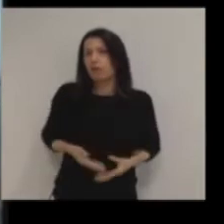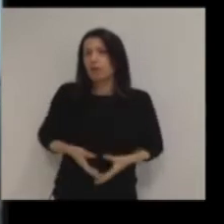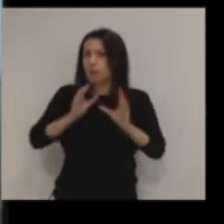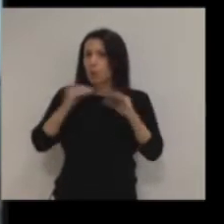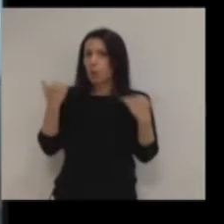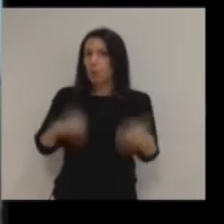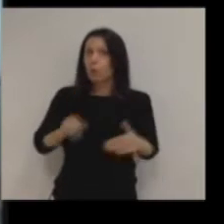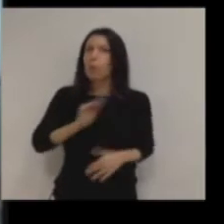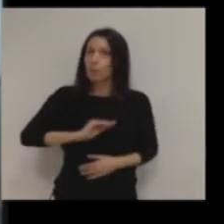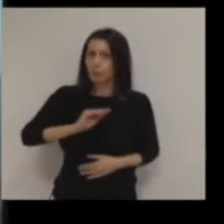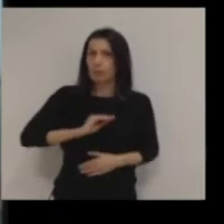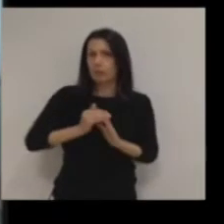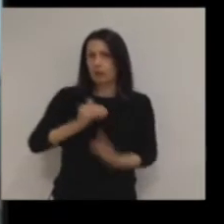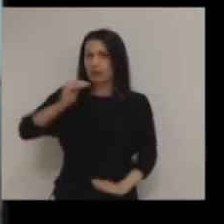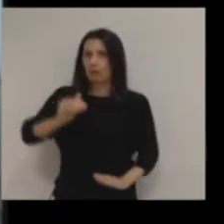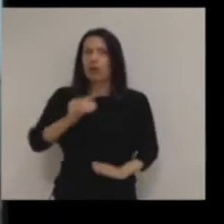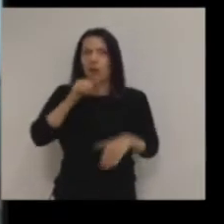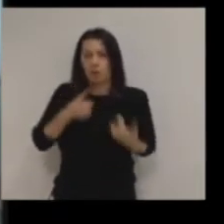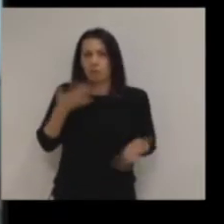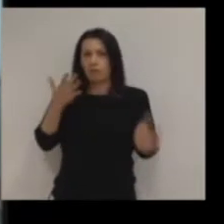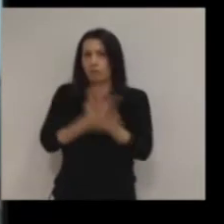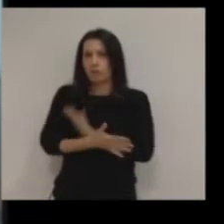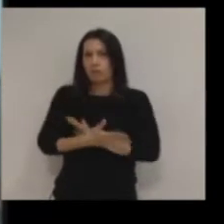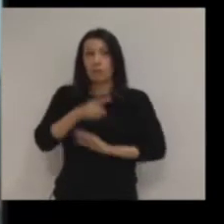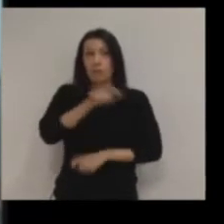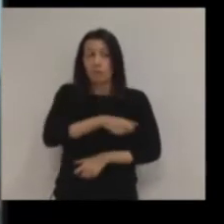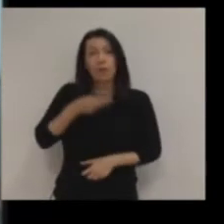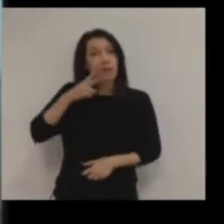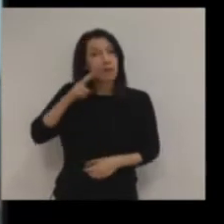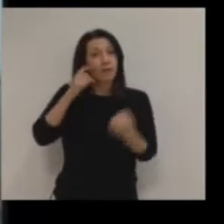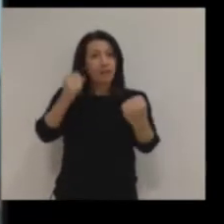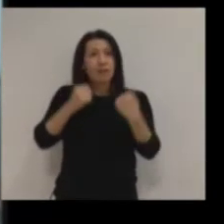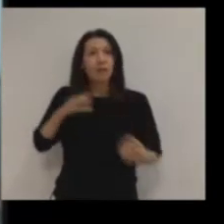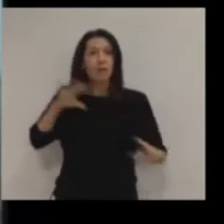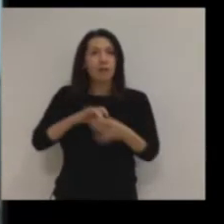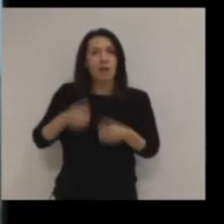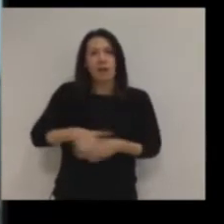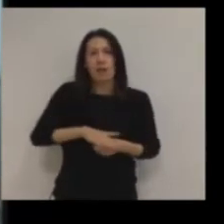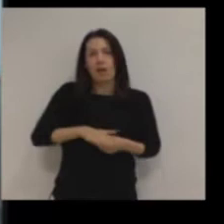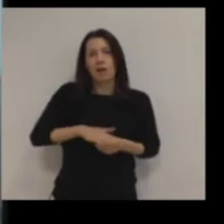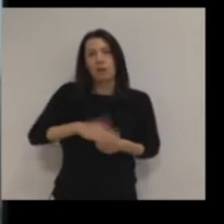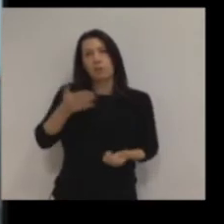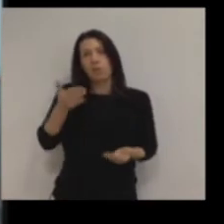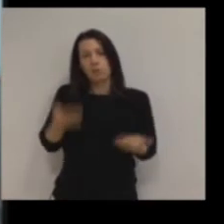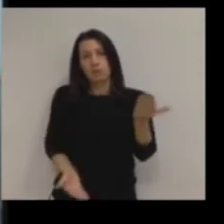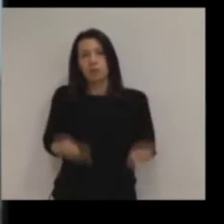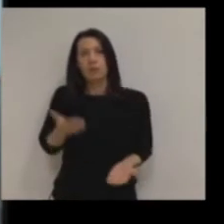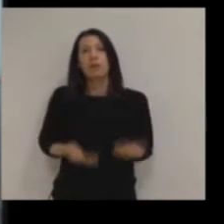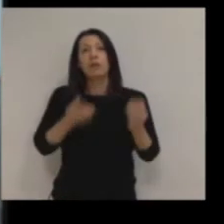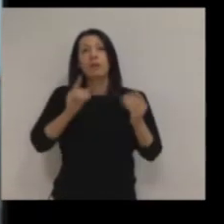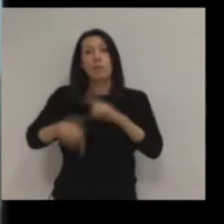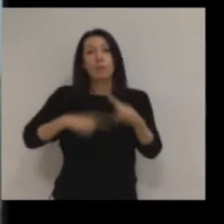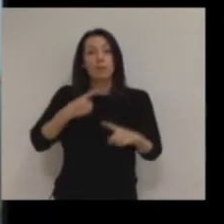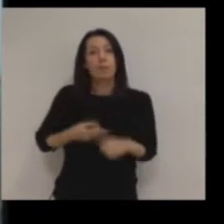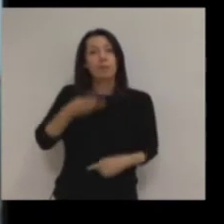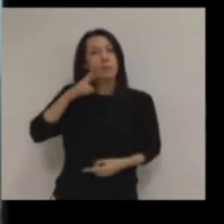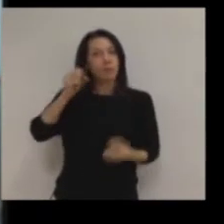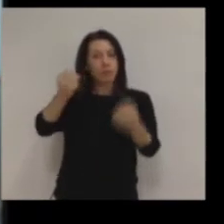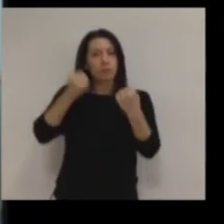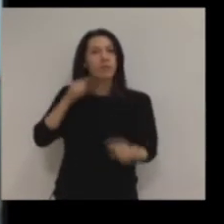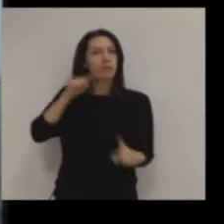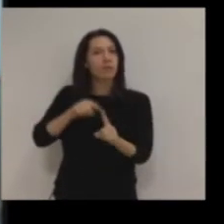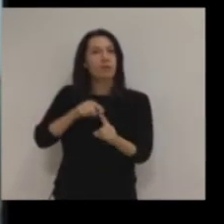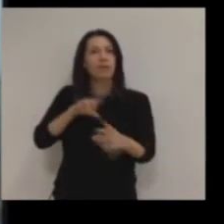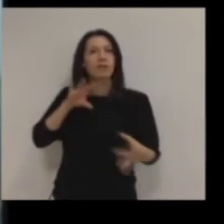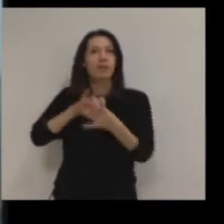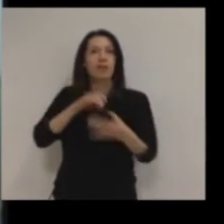¿no? Y me voy a explicar. Tenemos verdaderos expertos en el ámbito de la justicia y un experto y un referente en accesibilidad